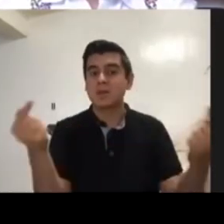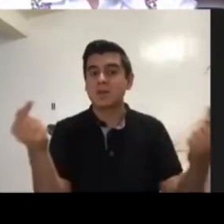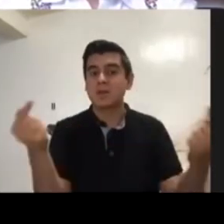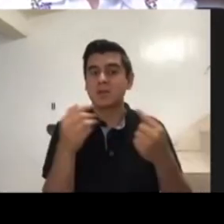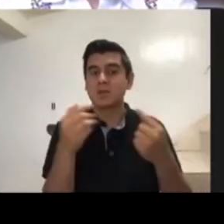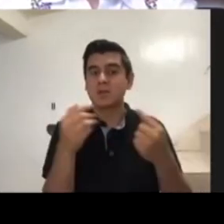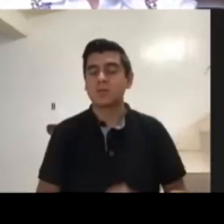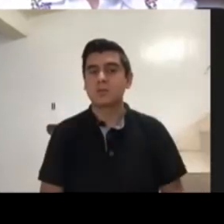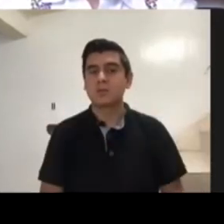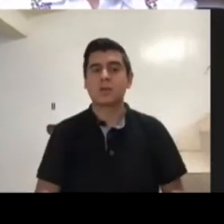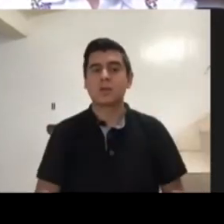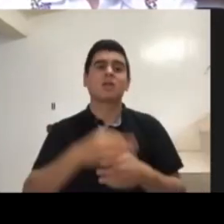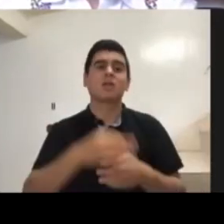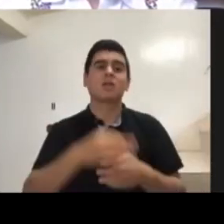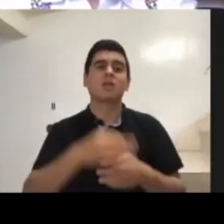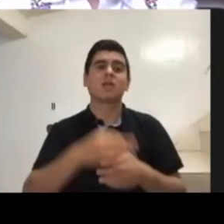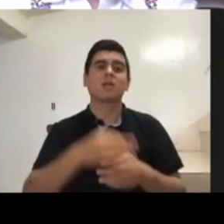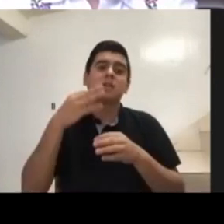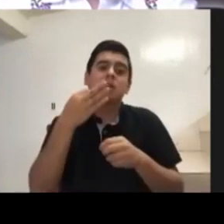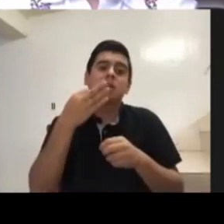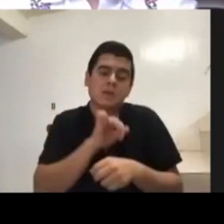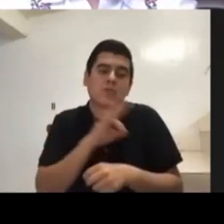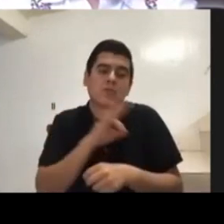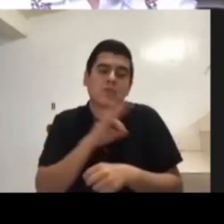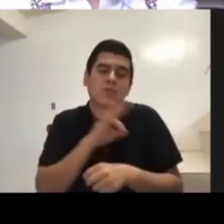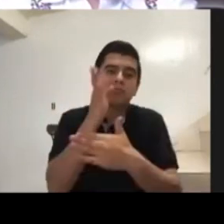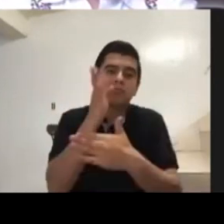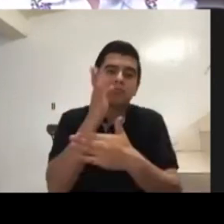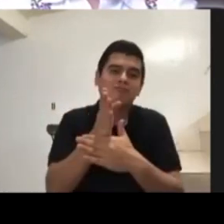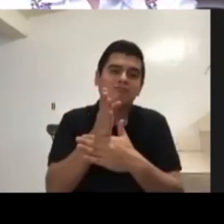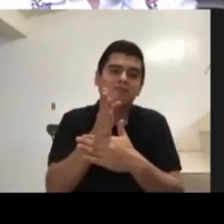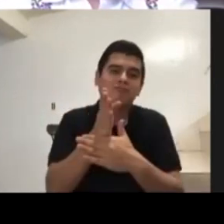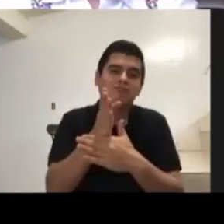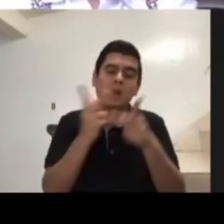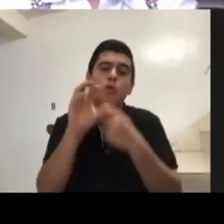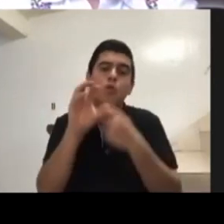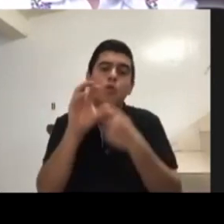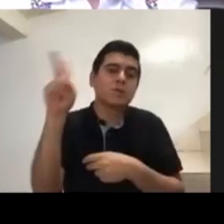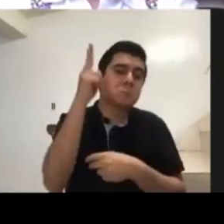llegado, abandonan la escuela y quedan excluidos.